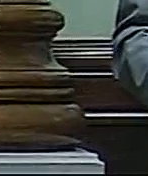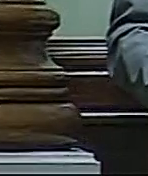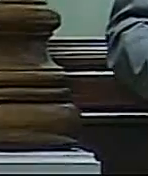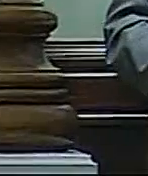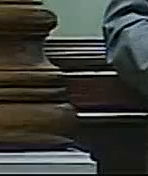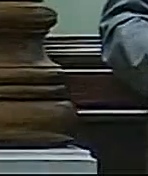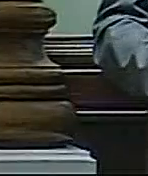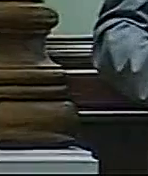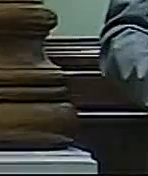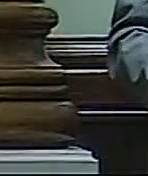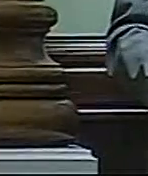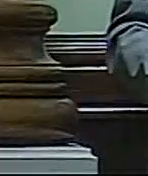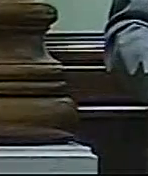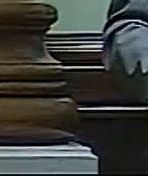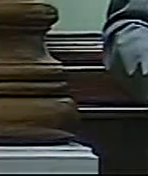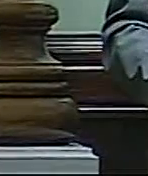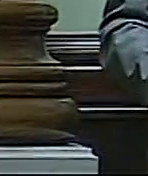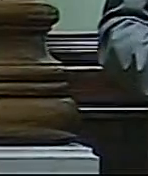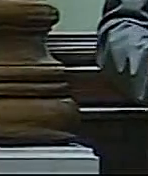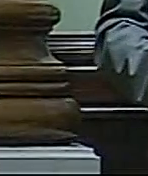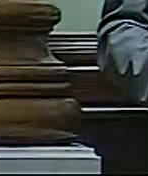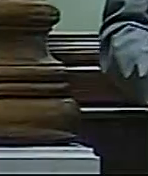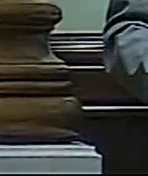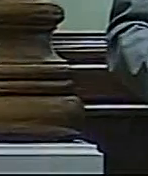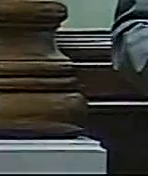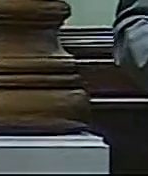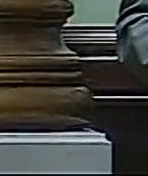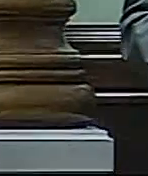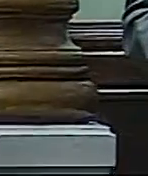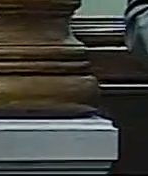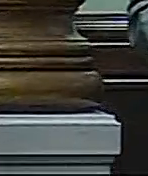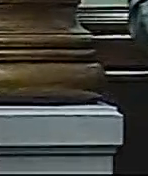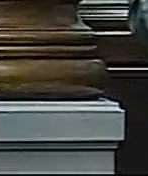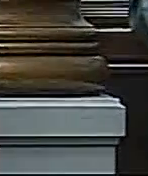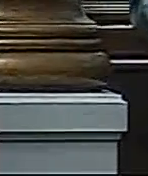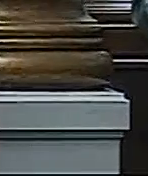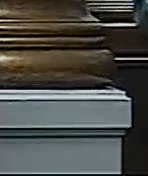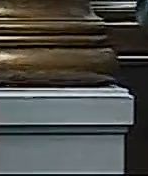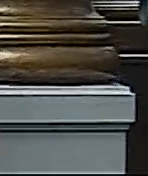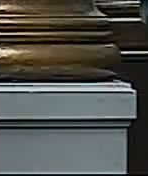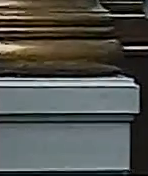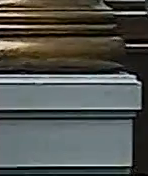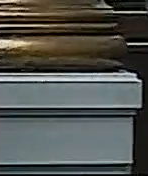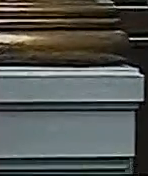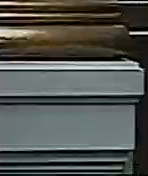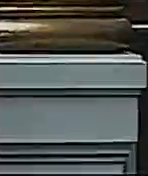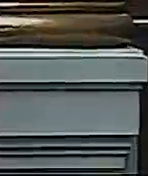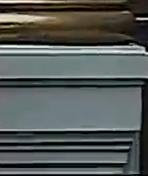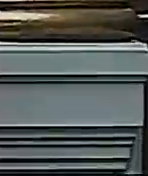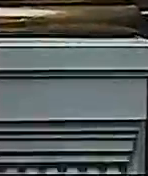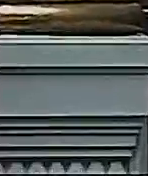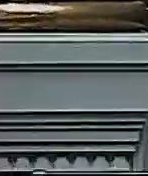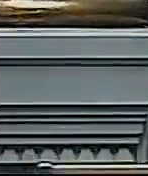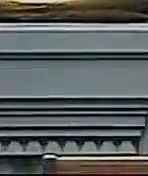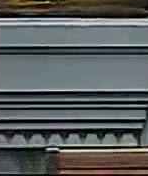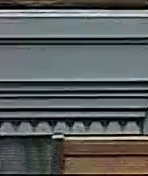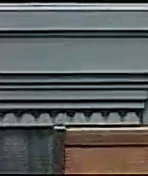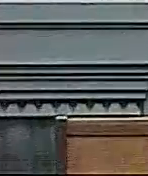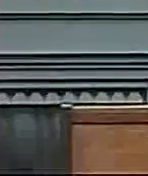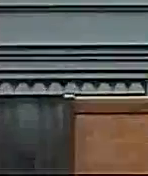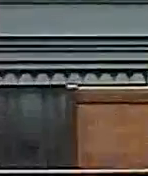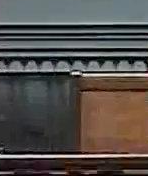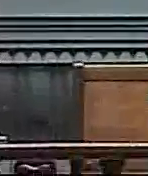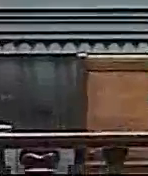generó hasta hace algunos minutos nada más una fuerte polémica aquí en la Cámara Alta, donde la oposición